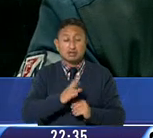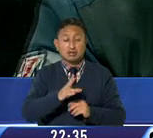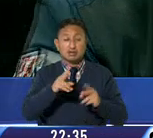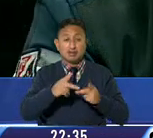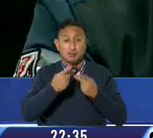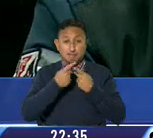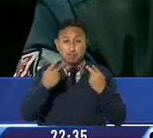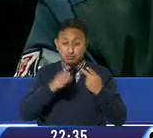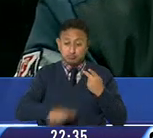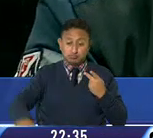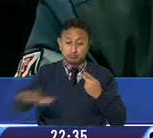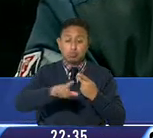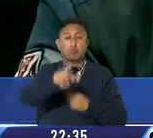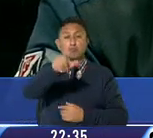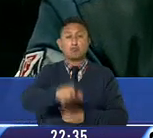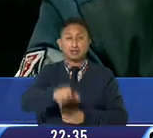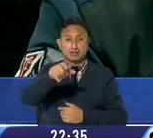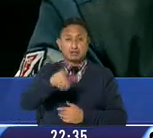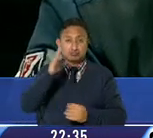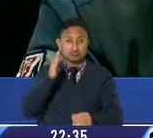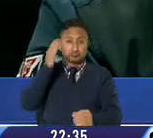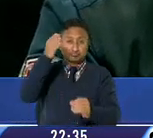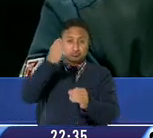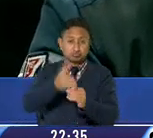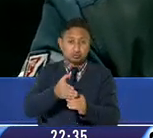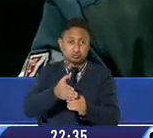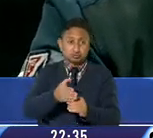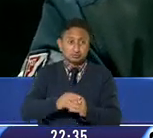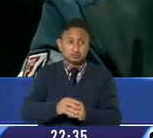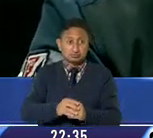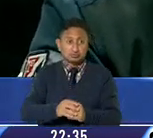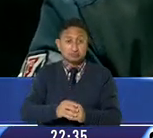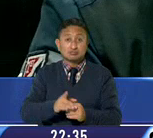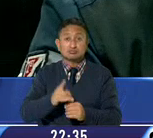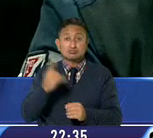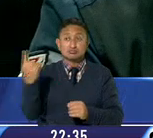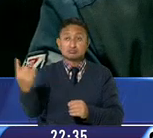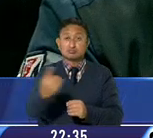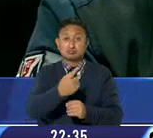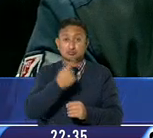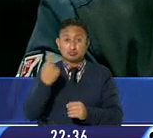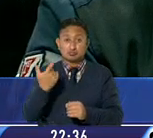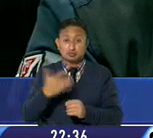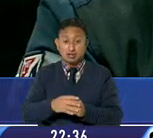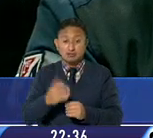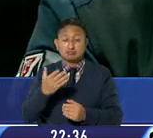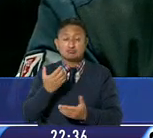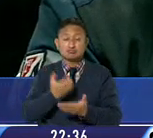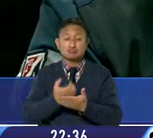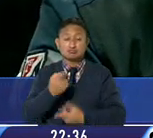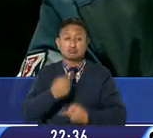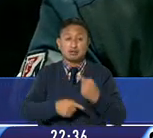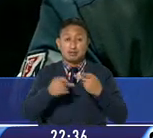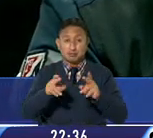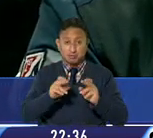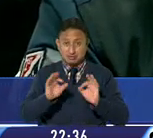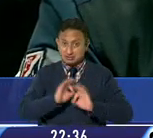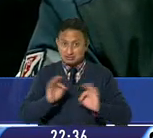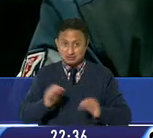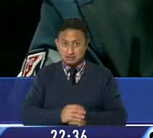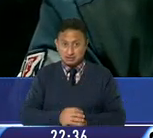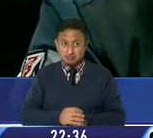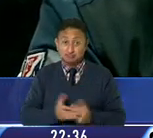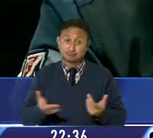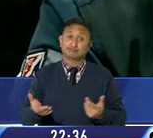Hay personas que acuden a los alrededores de los cementerios a realizar actividades económicas sin permisos municipales. Entonces